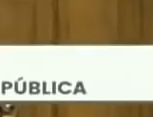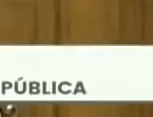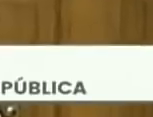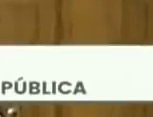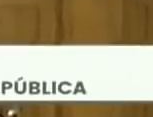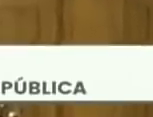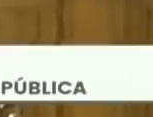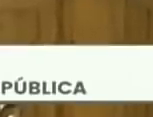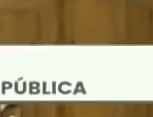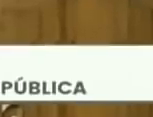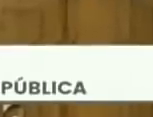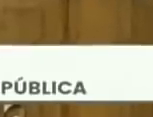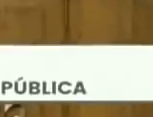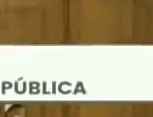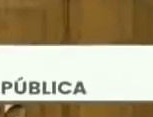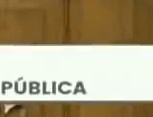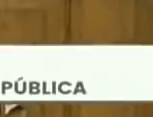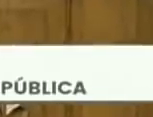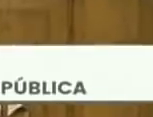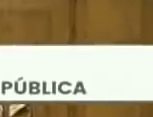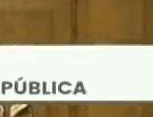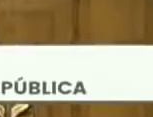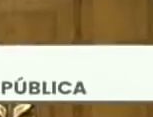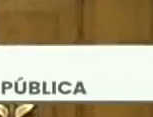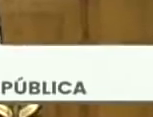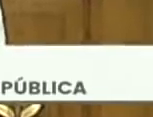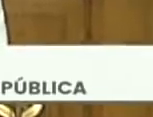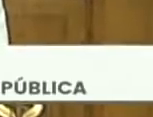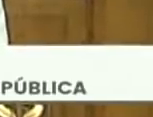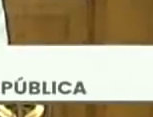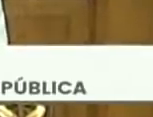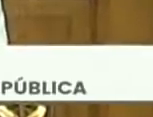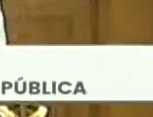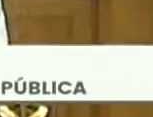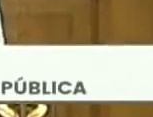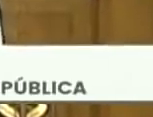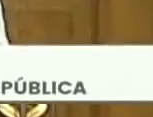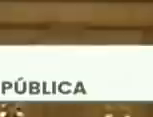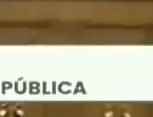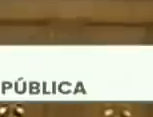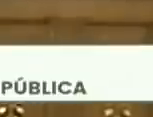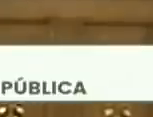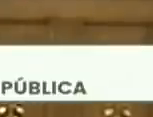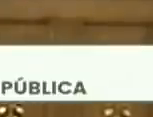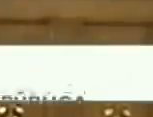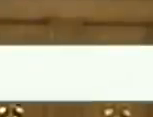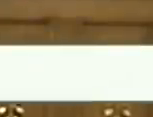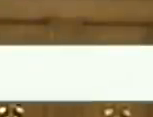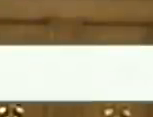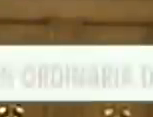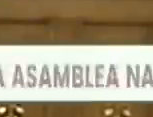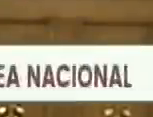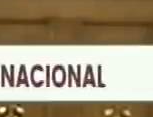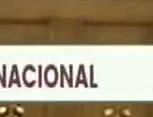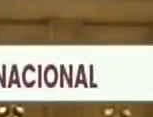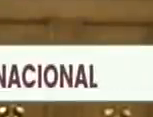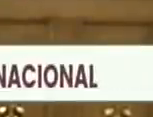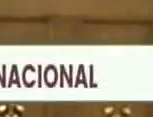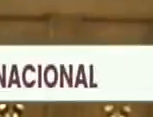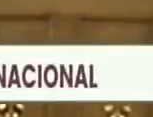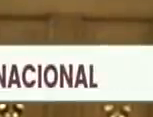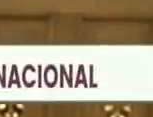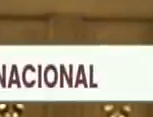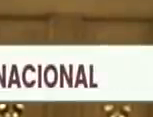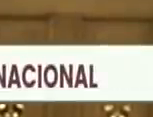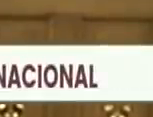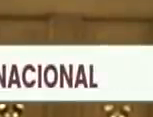doctor Jorge Rodríguez, mi hermano, líder dirigente de la Revolución